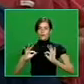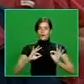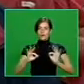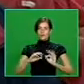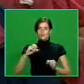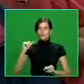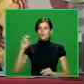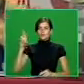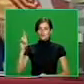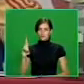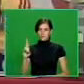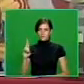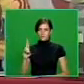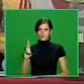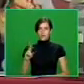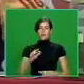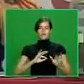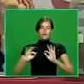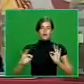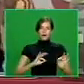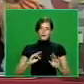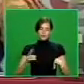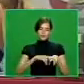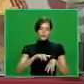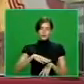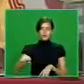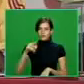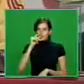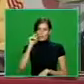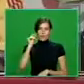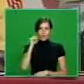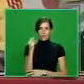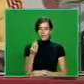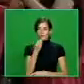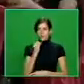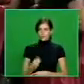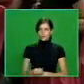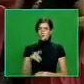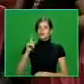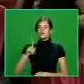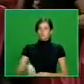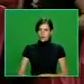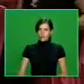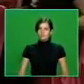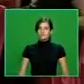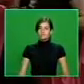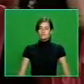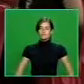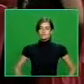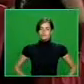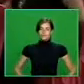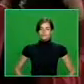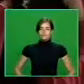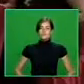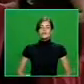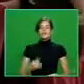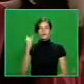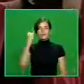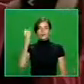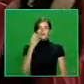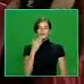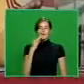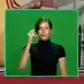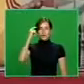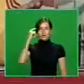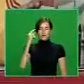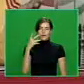César reijifo para el teatro de nuestros niños y nuestros jóvenes también imagínense el día